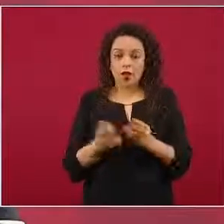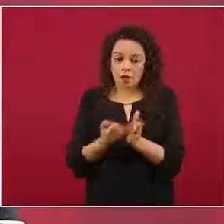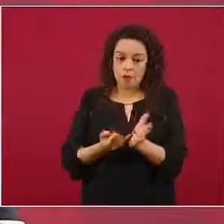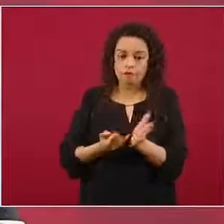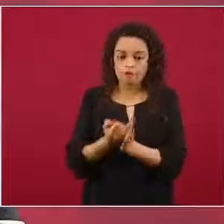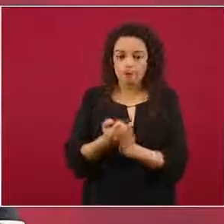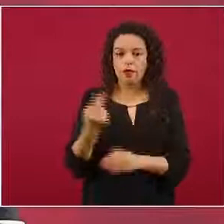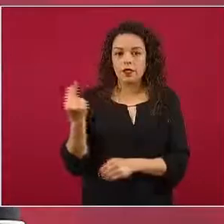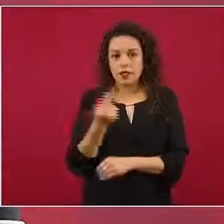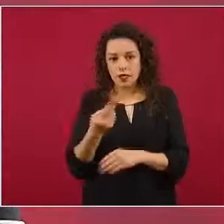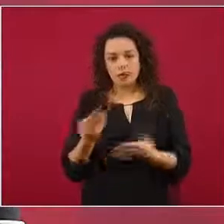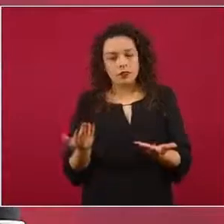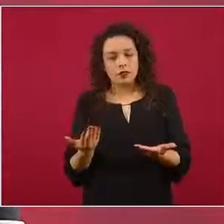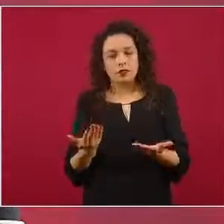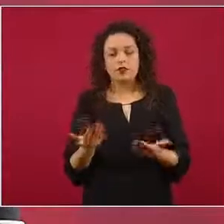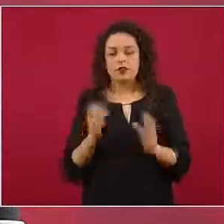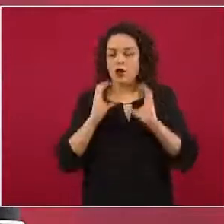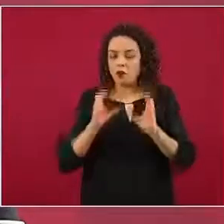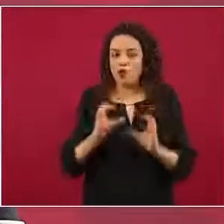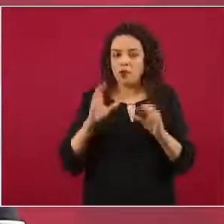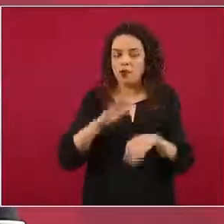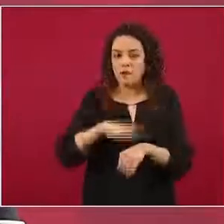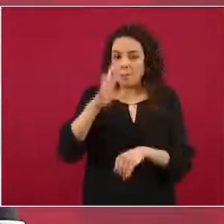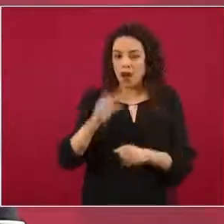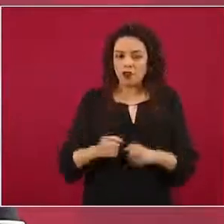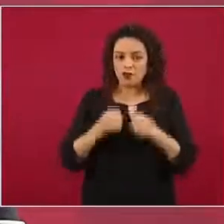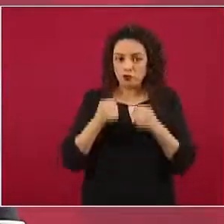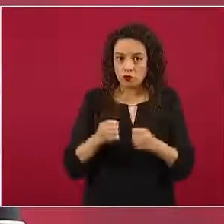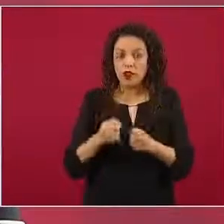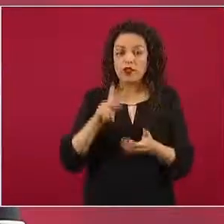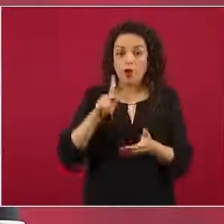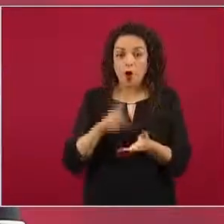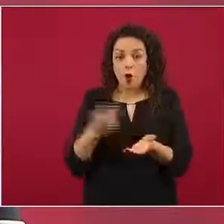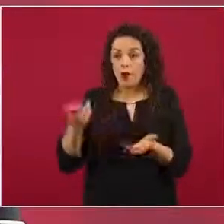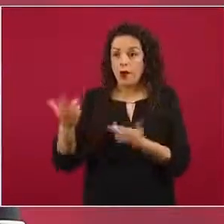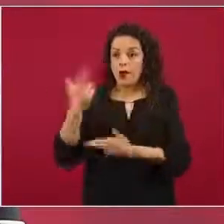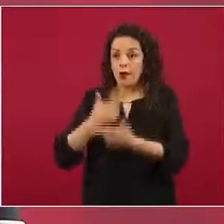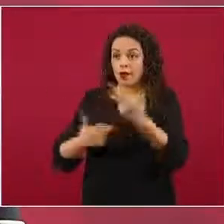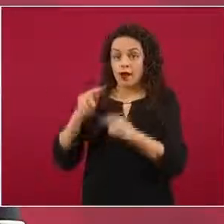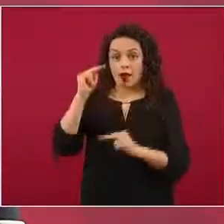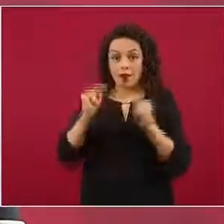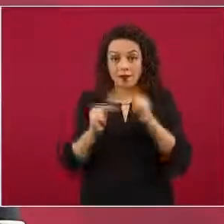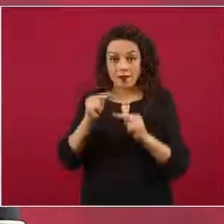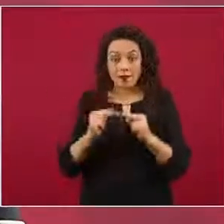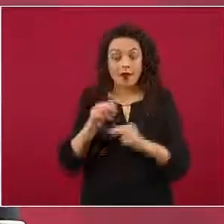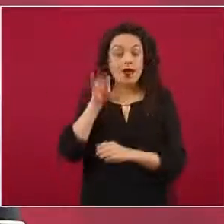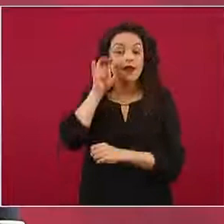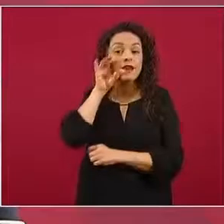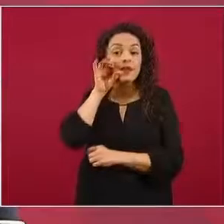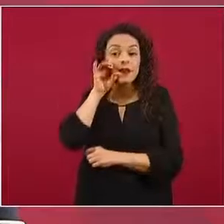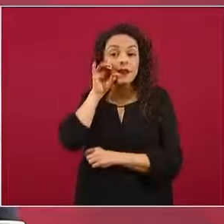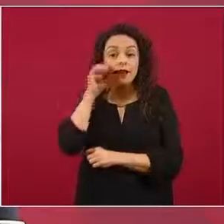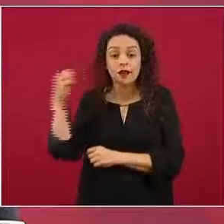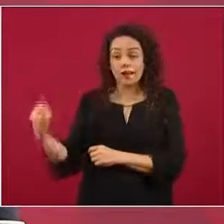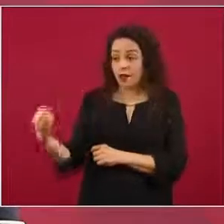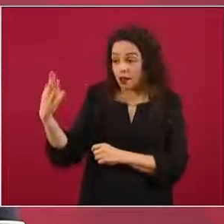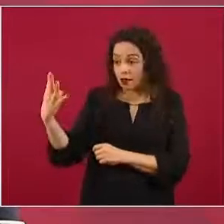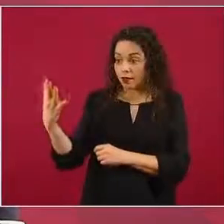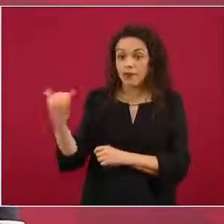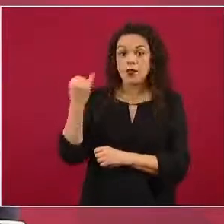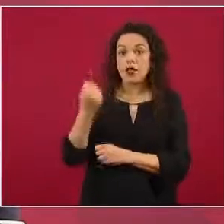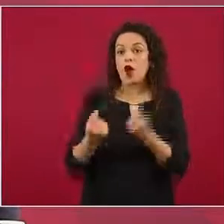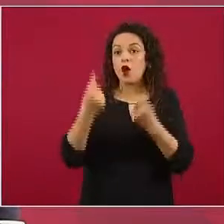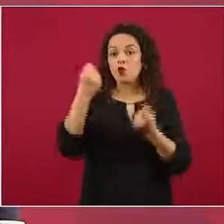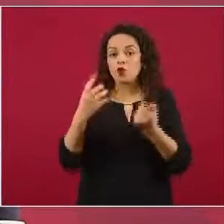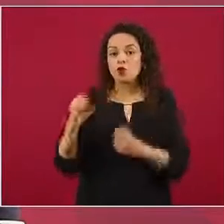después de 2 semanas o 4 semanas, lograron otra vez los niveles naranja e inclusive en algunos estados bajar a niveles